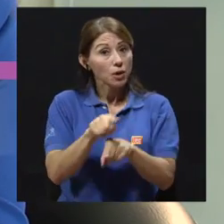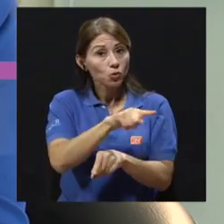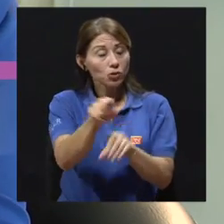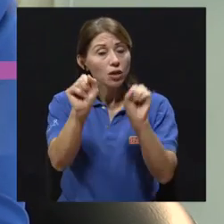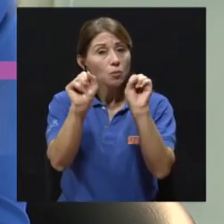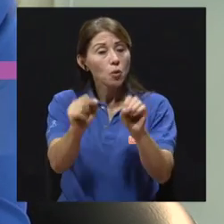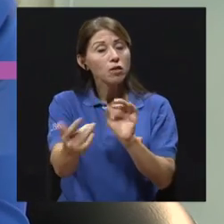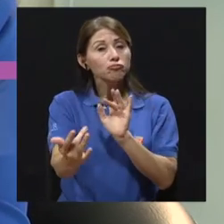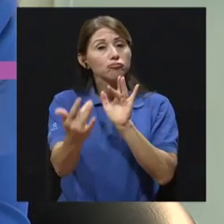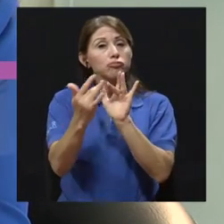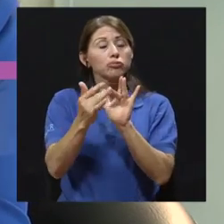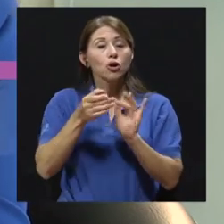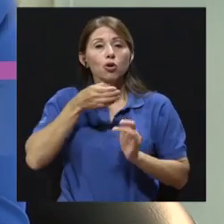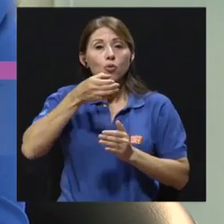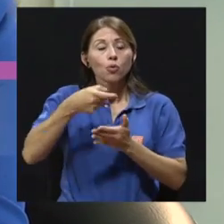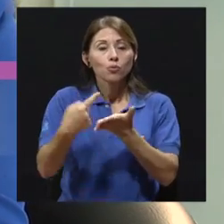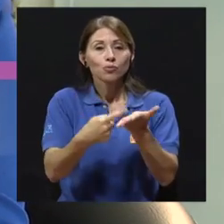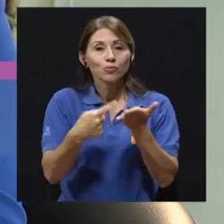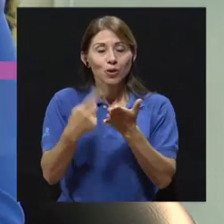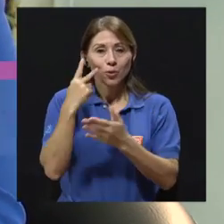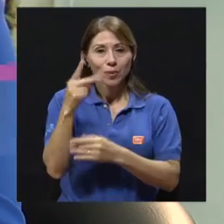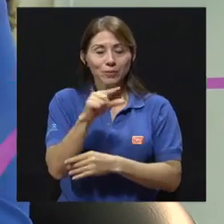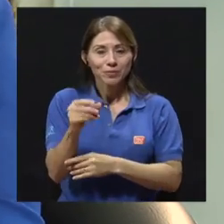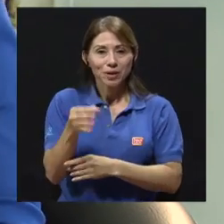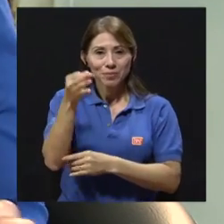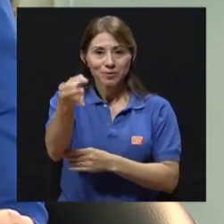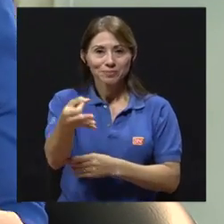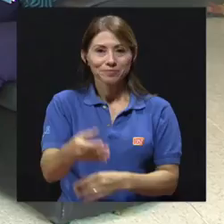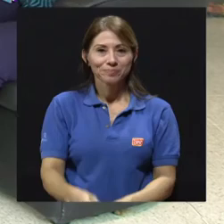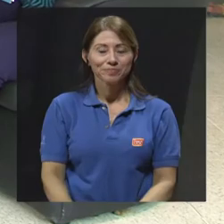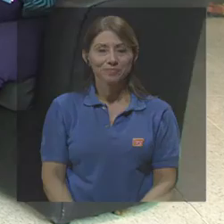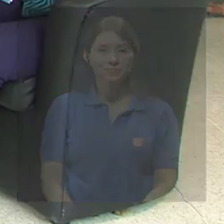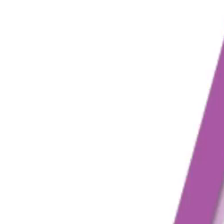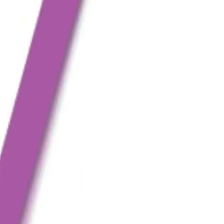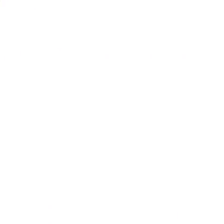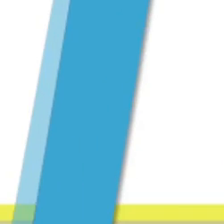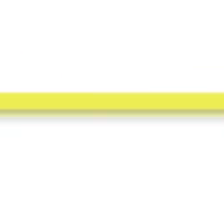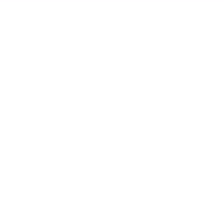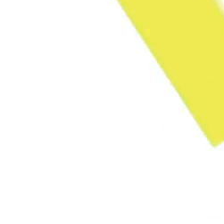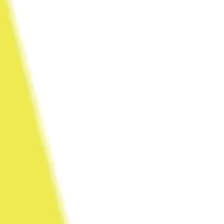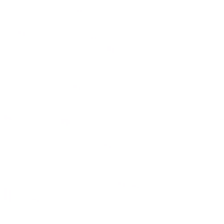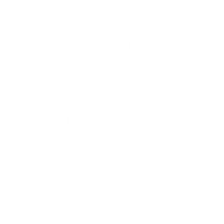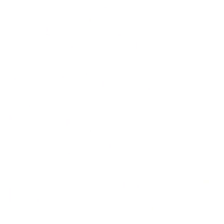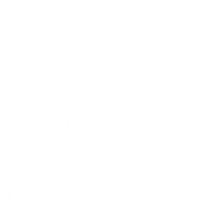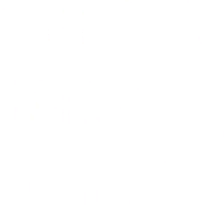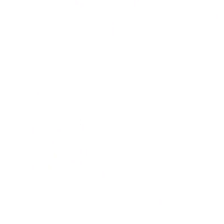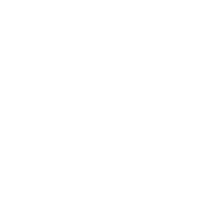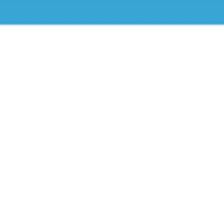haga llegar esas recomendaciones y sugerencias. Nos vemos la próxima semana. Hasta la próxima.